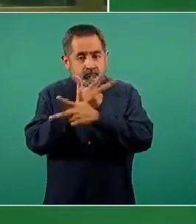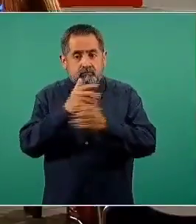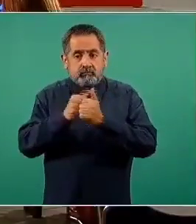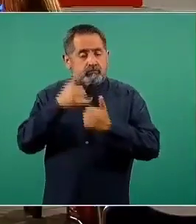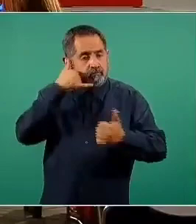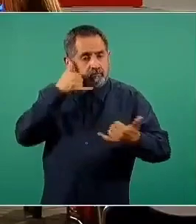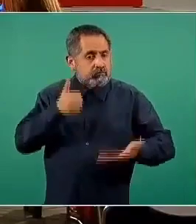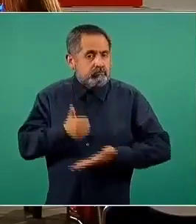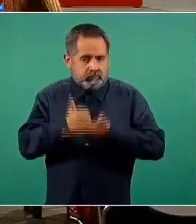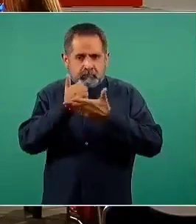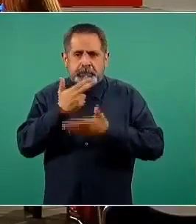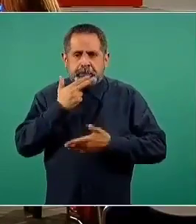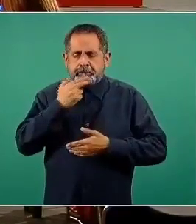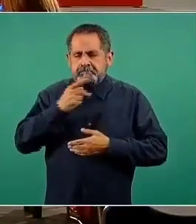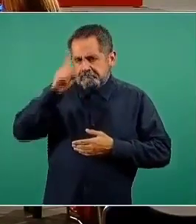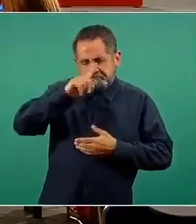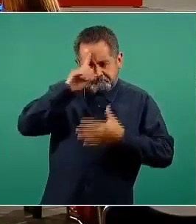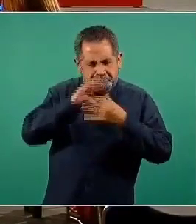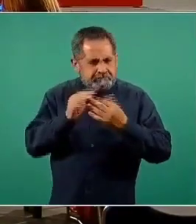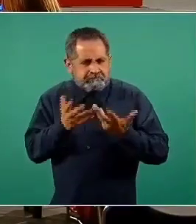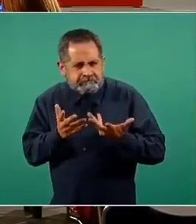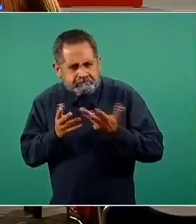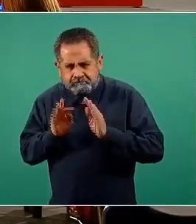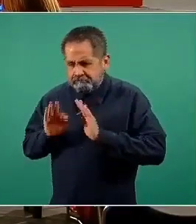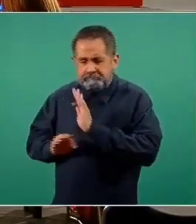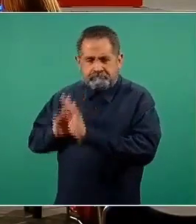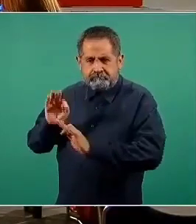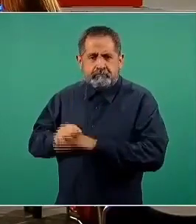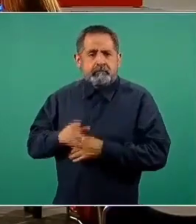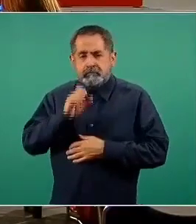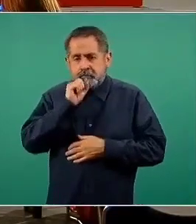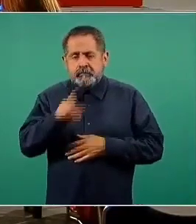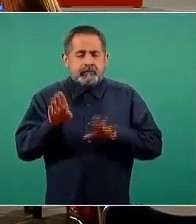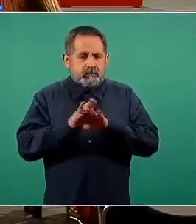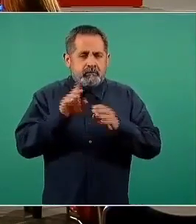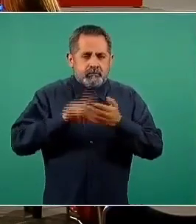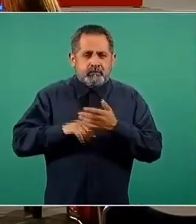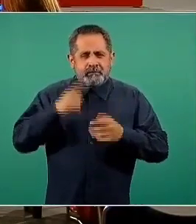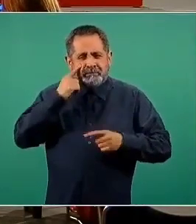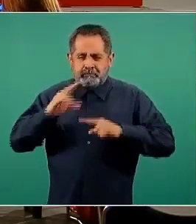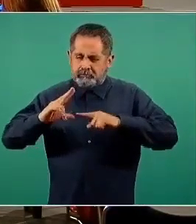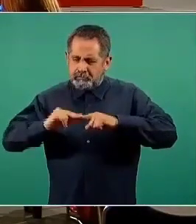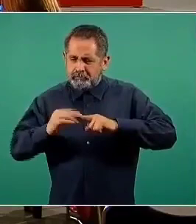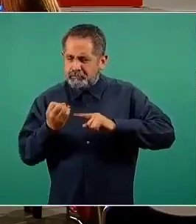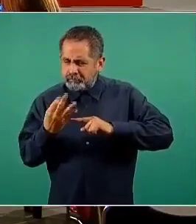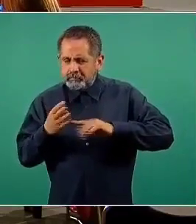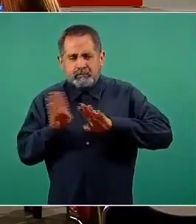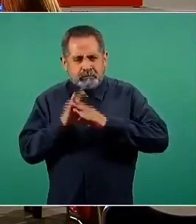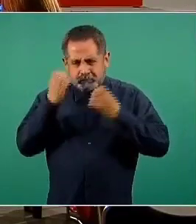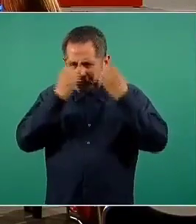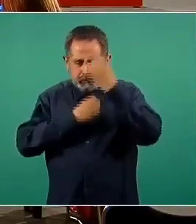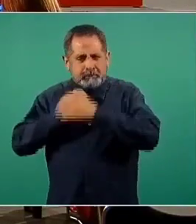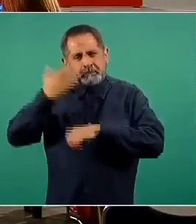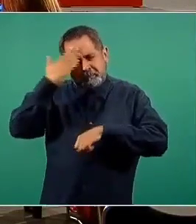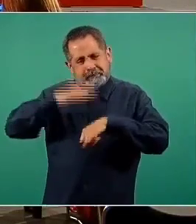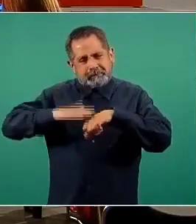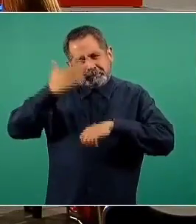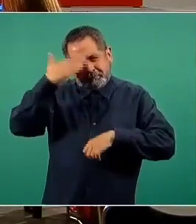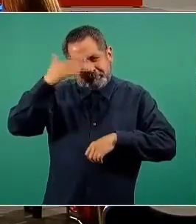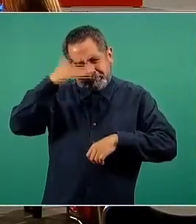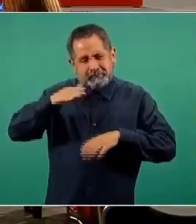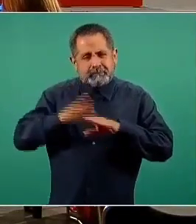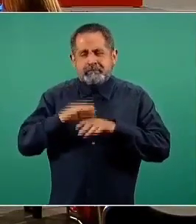telefónica y capacitar al personal para explorar oximetría y riesgos relevantes, evitando